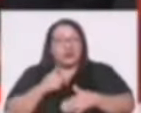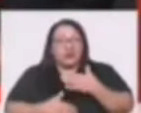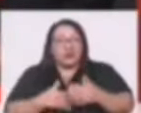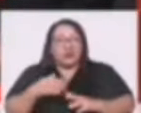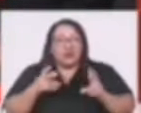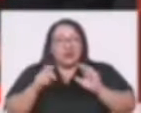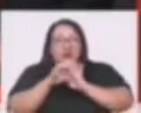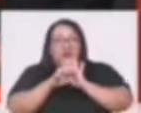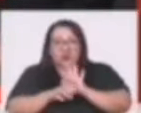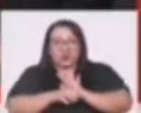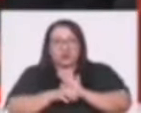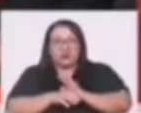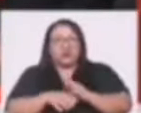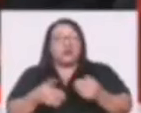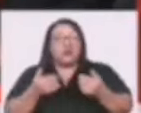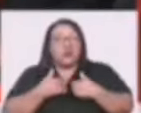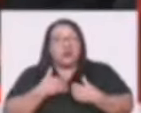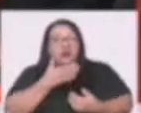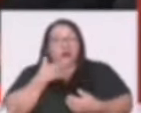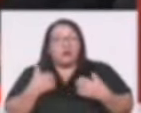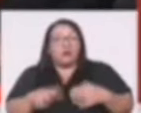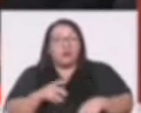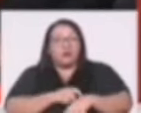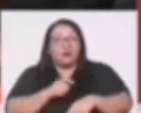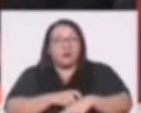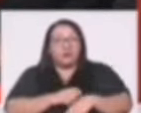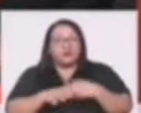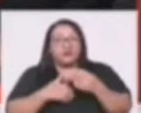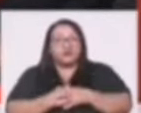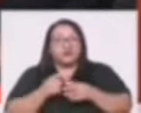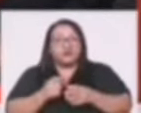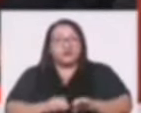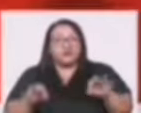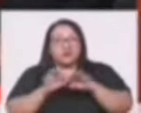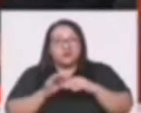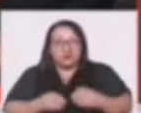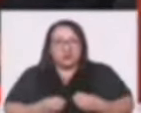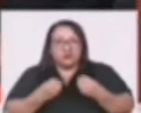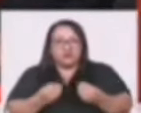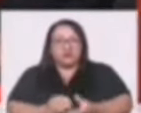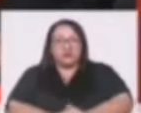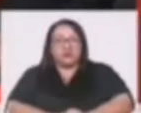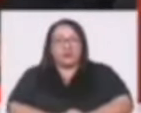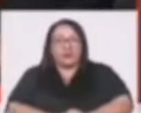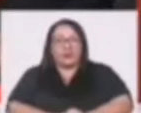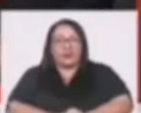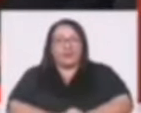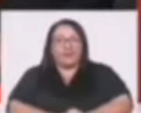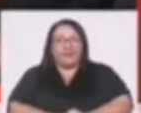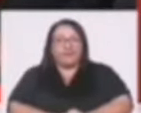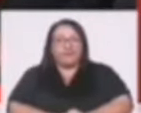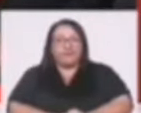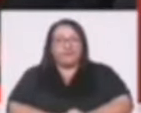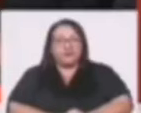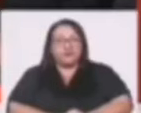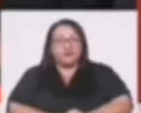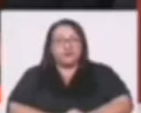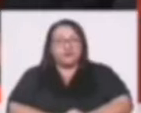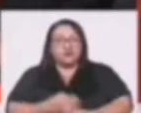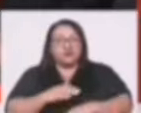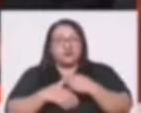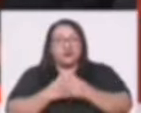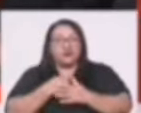procesos constitucionales, que deberíamos mejorar ya que tiempos tan dilatados para establecer este tipo de responsabilidades por infracción a la